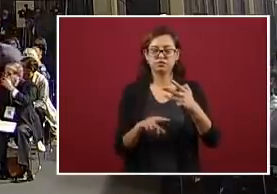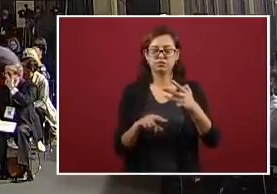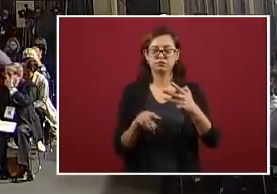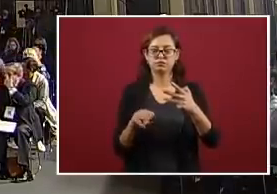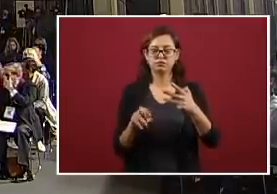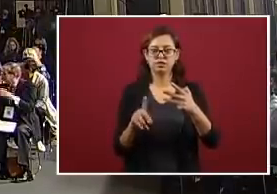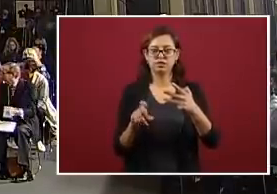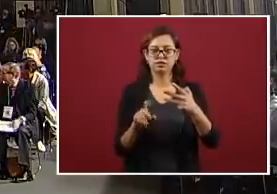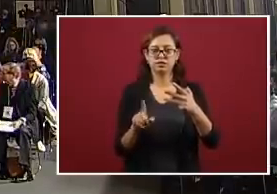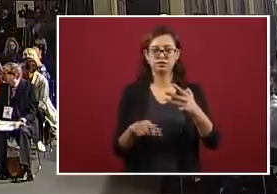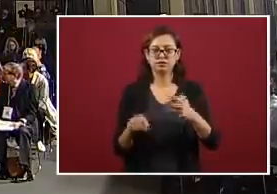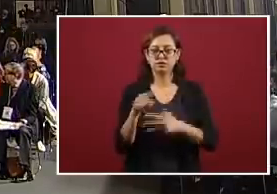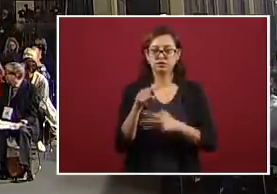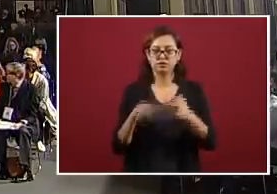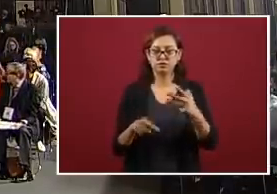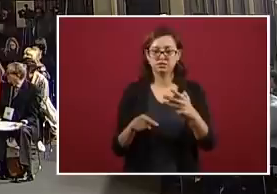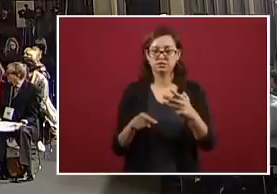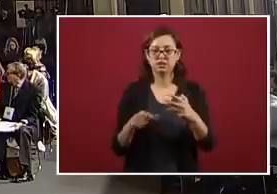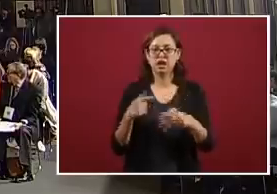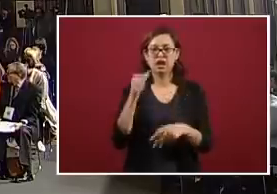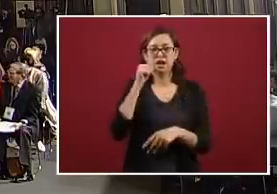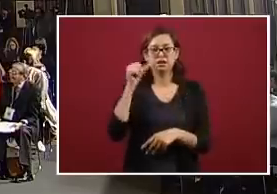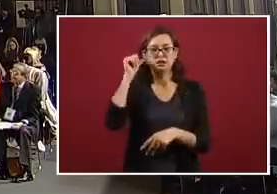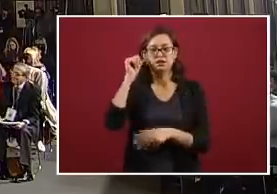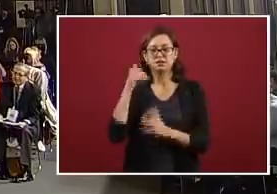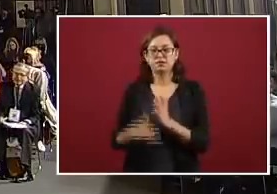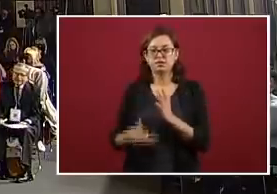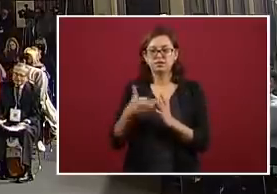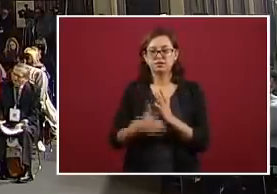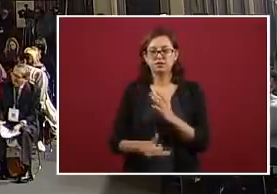Sí. Los que quedaron pendientes, sí.